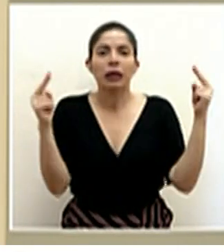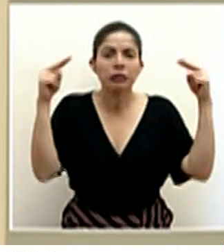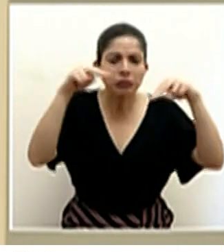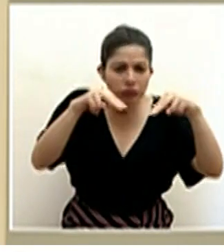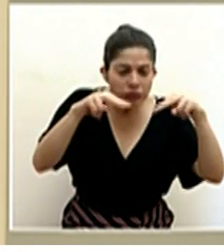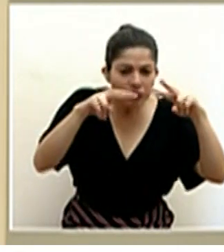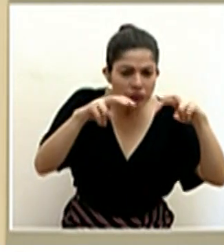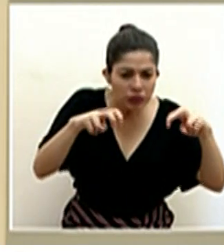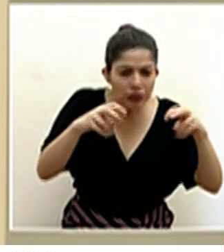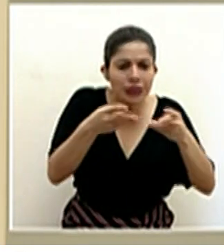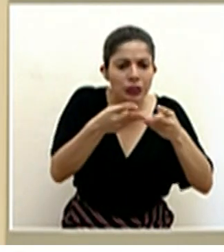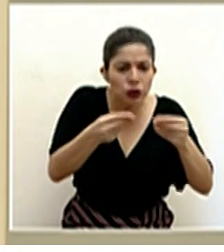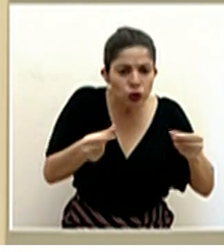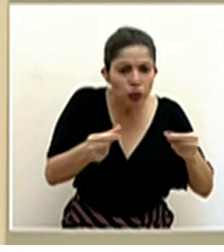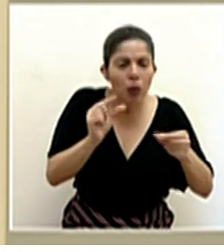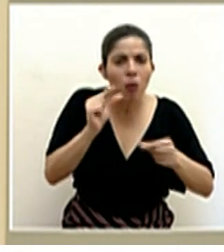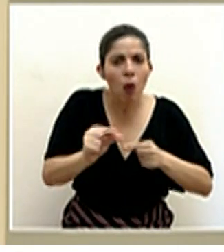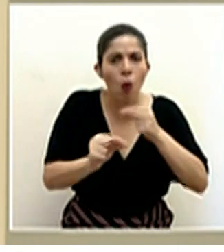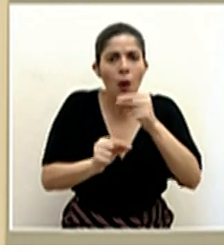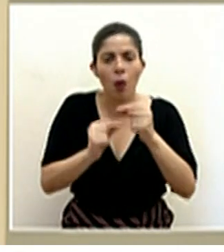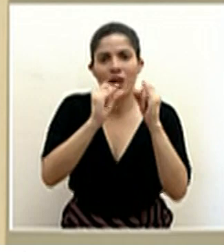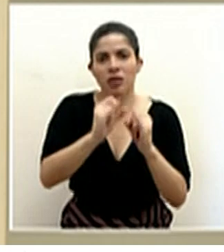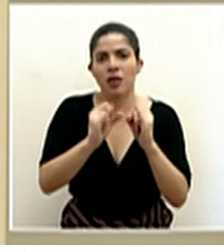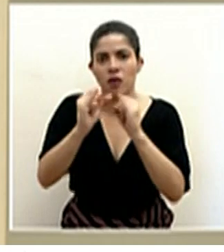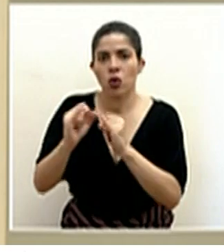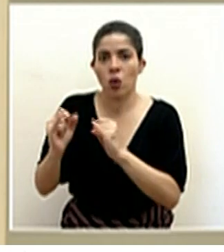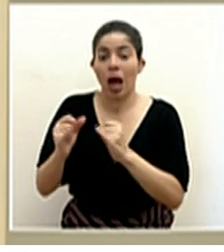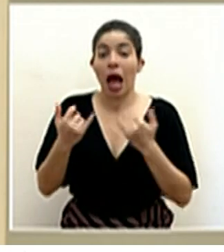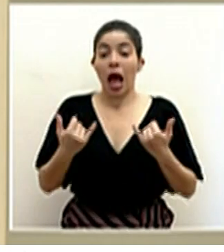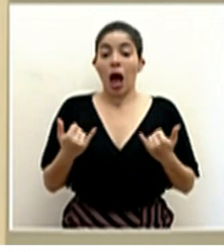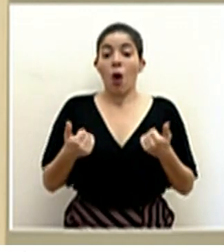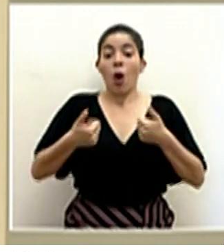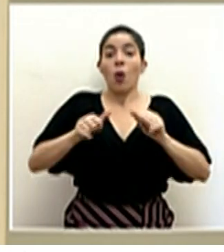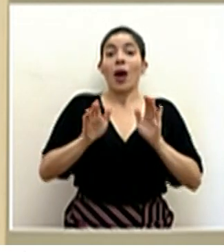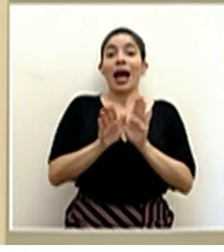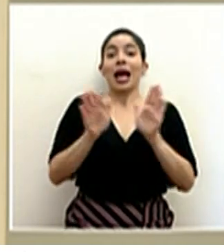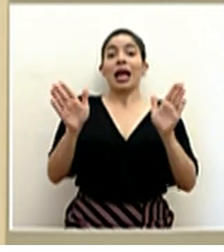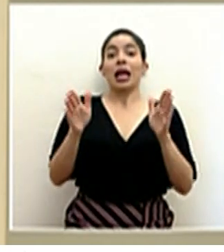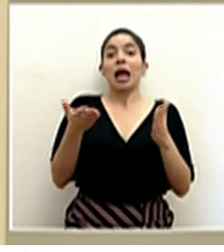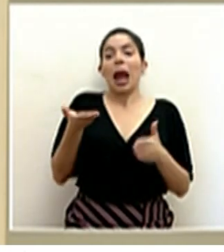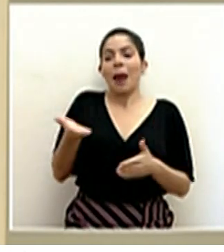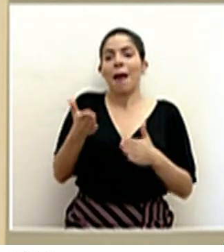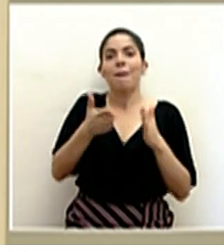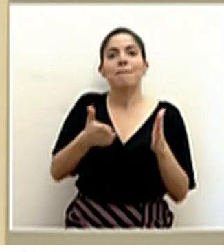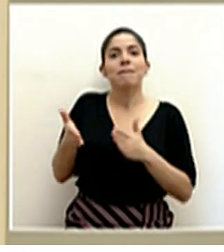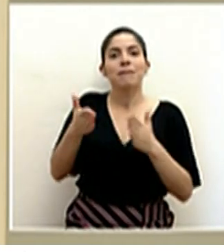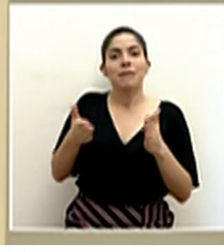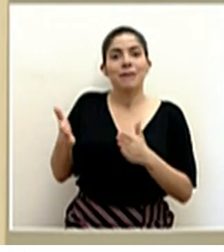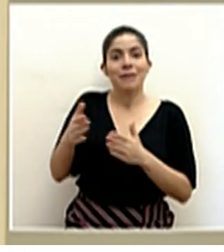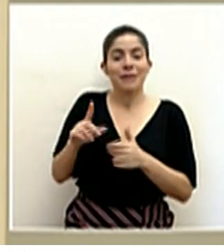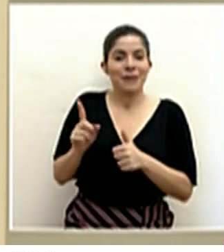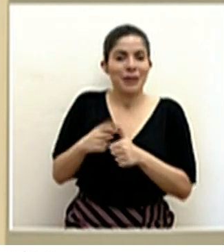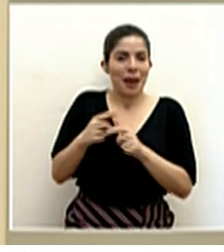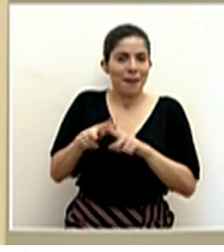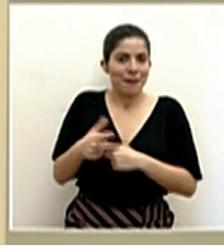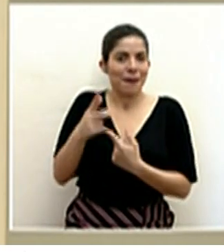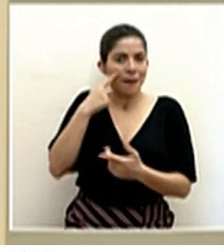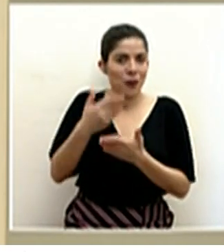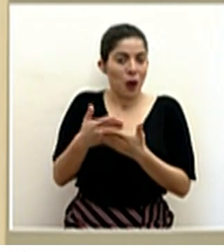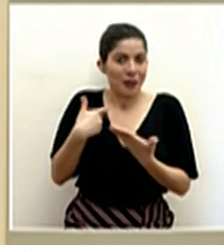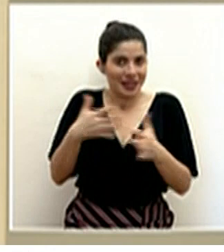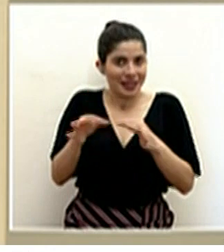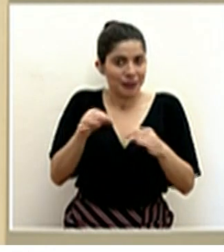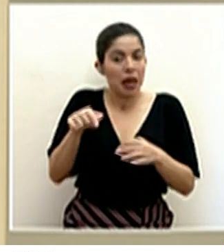irá resolviendo paulatinamente. El acuerdo general es poner en práctica este plan piloto que yo acabo de